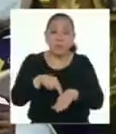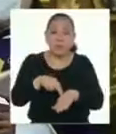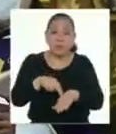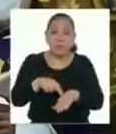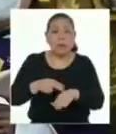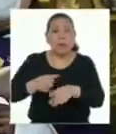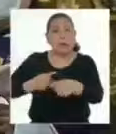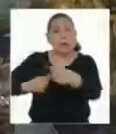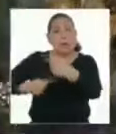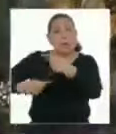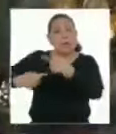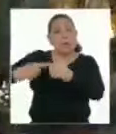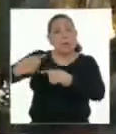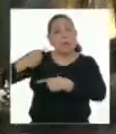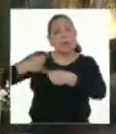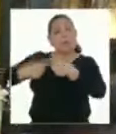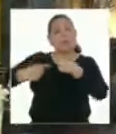resurrección.